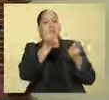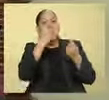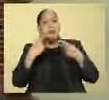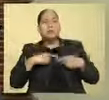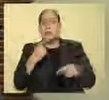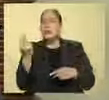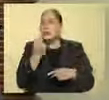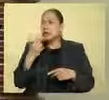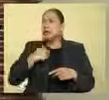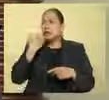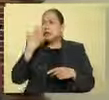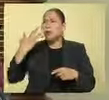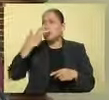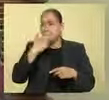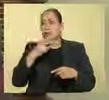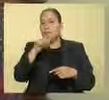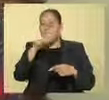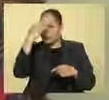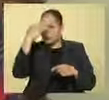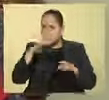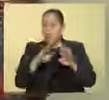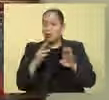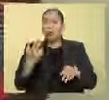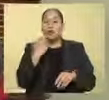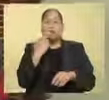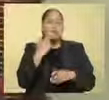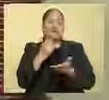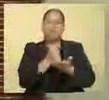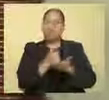dejar este hábito. Ya lo sabe, el cigarro